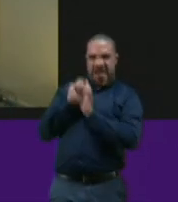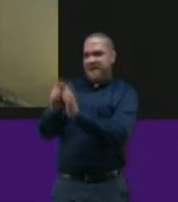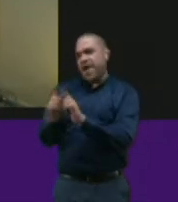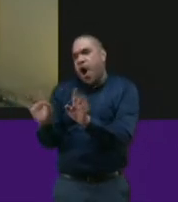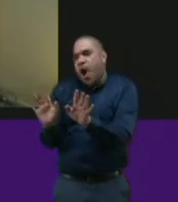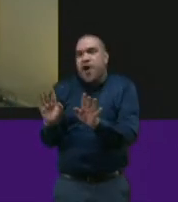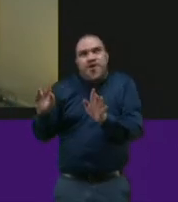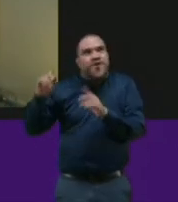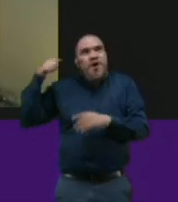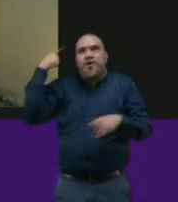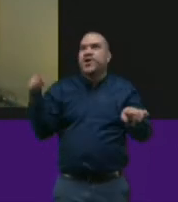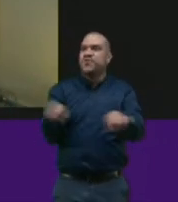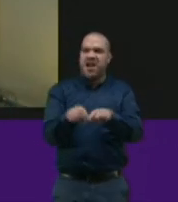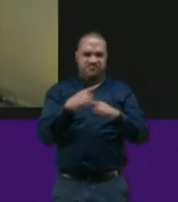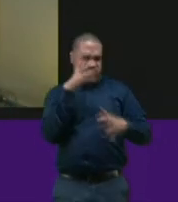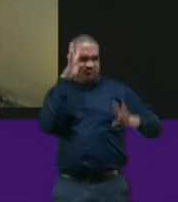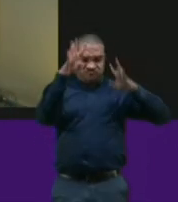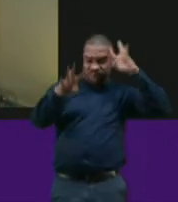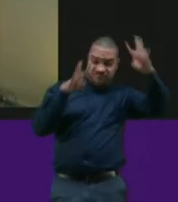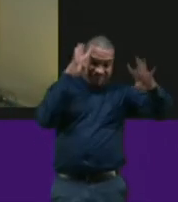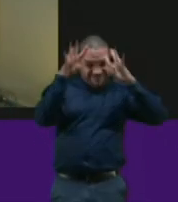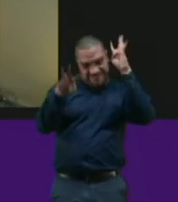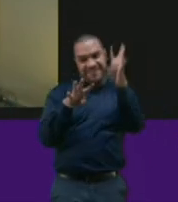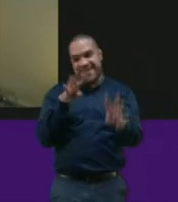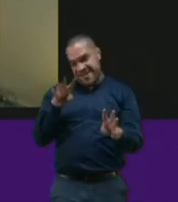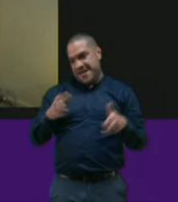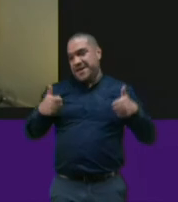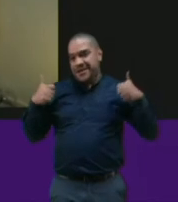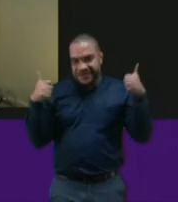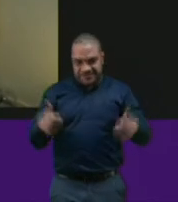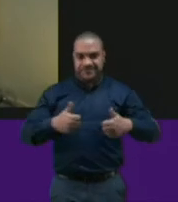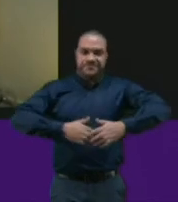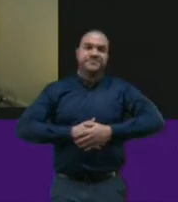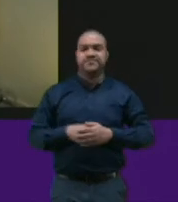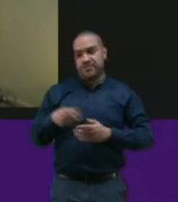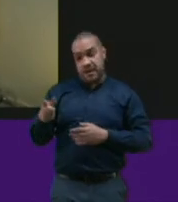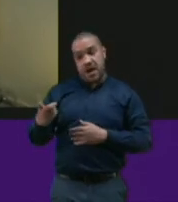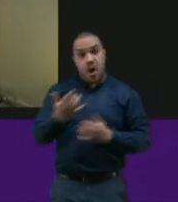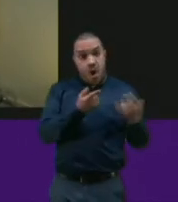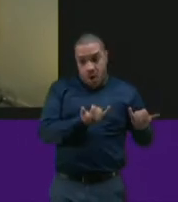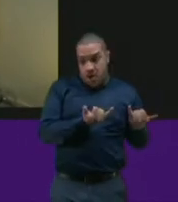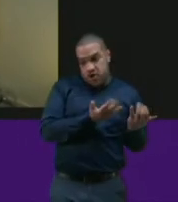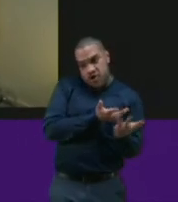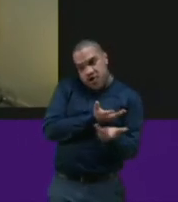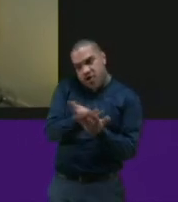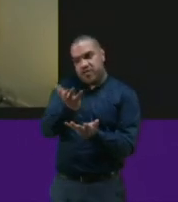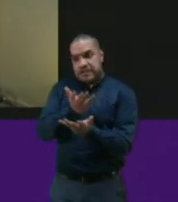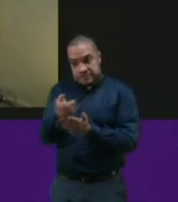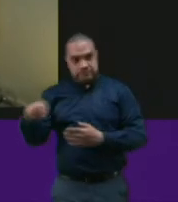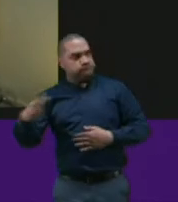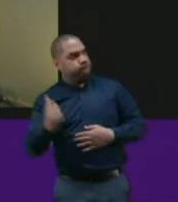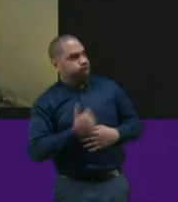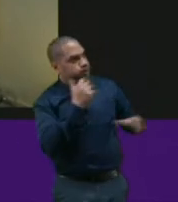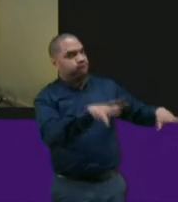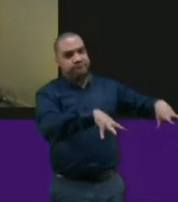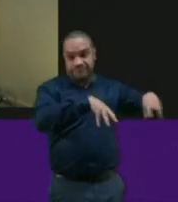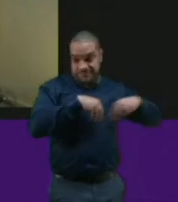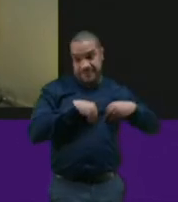adelante. Eso sí, aprovecha todos los consejos que se han dado acá antes de escalar esto. Entonces, pero me